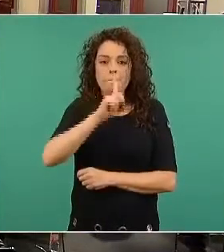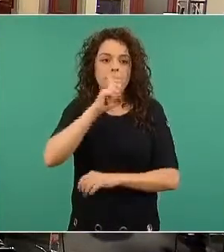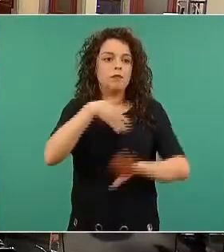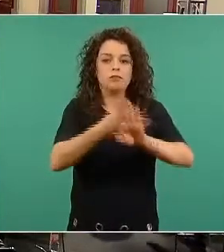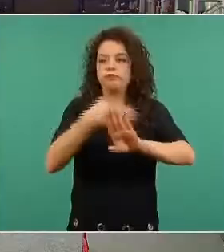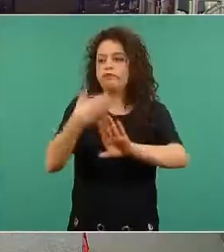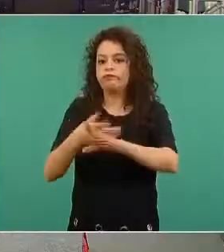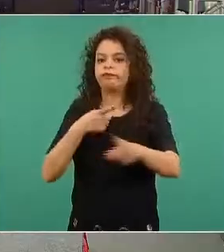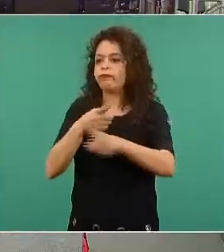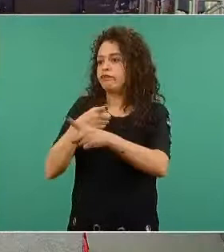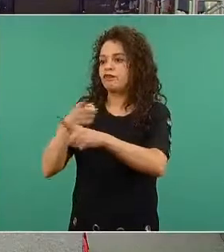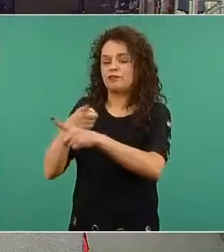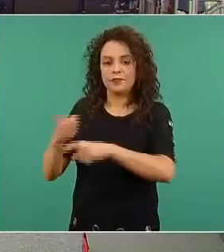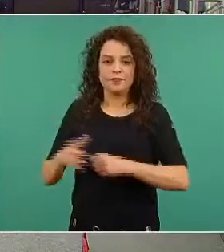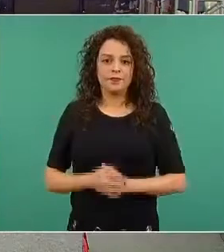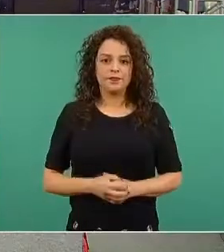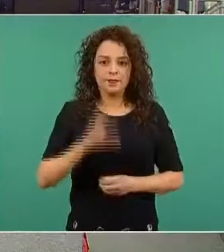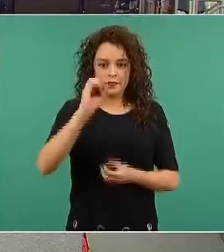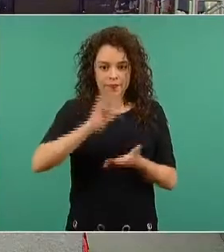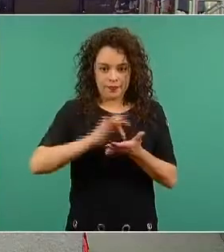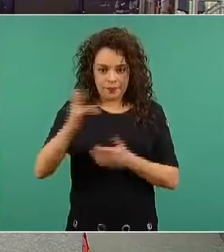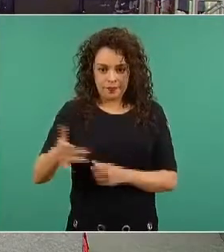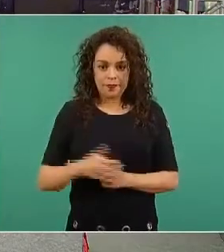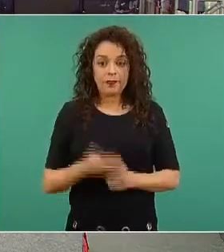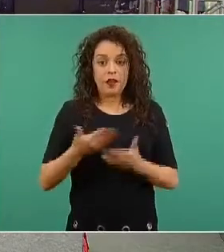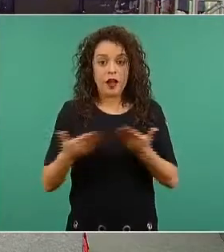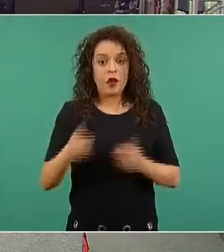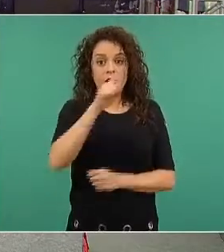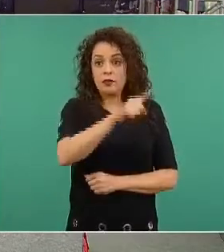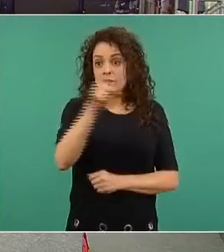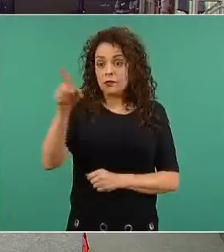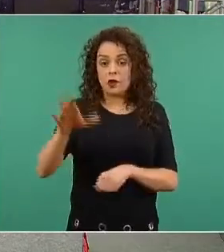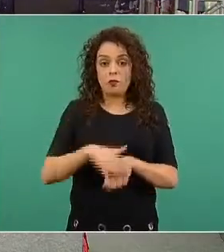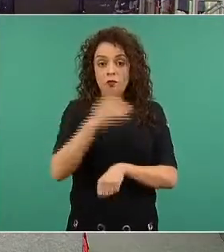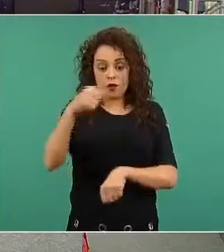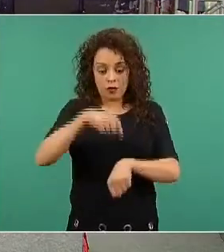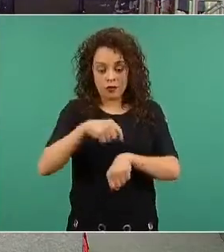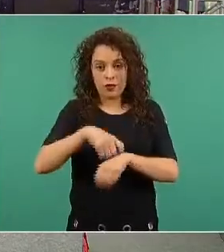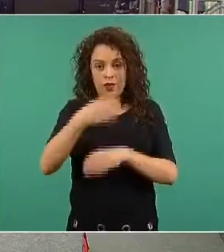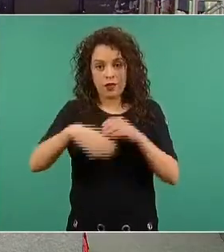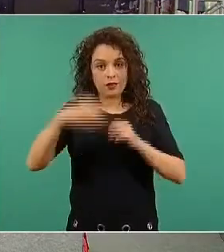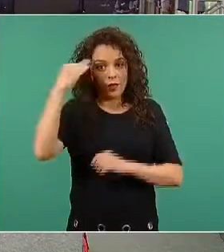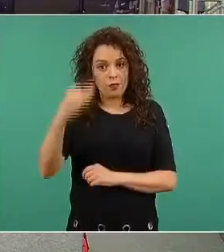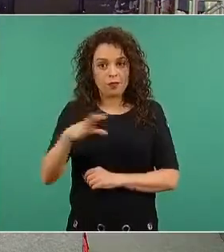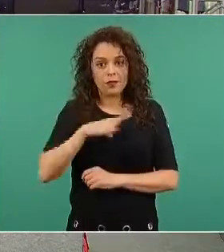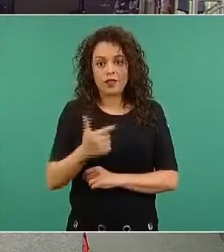Gracias. Vamos a darle la palabra a usted, y creo que ahí vamos a tener que acabar porque nos quedan 7 minutos.